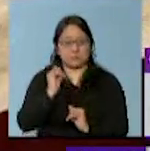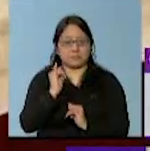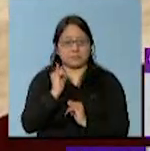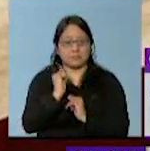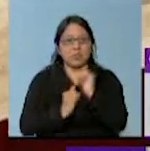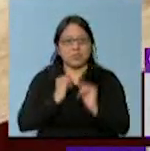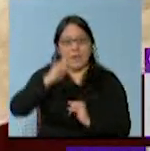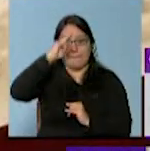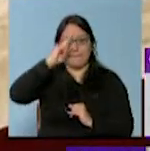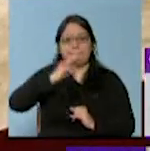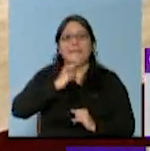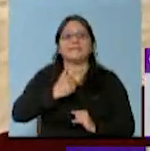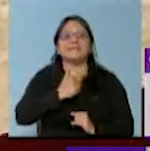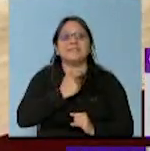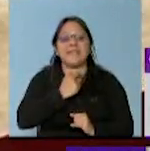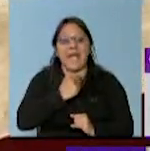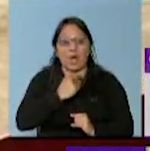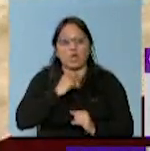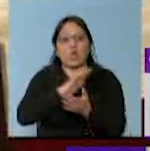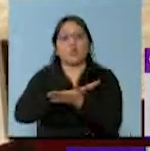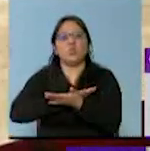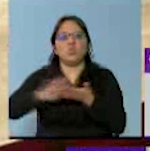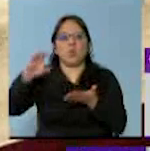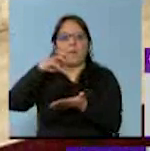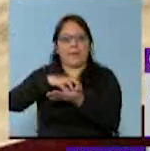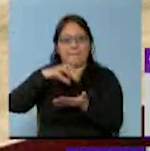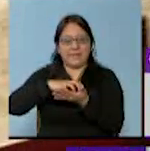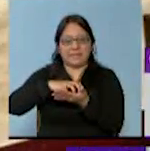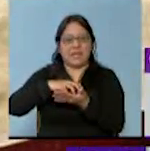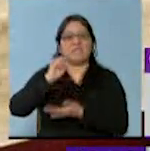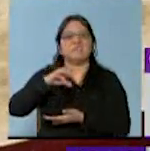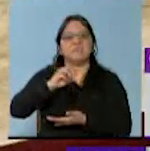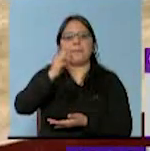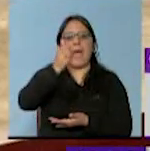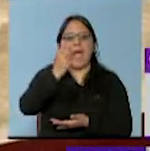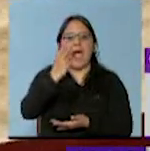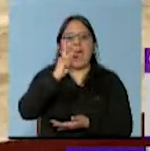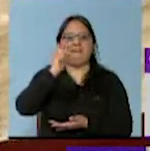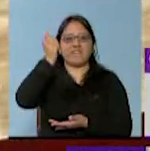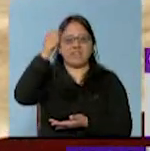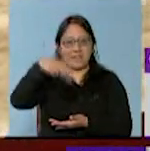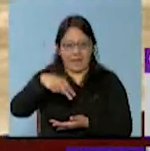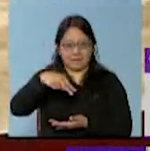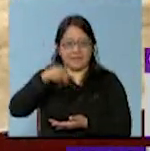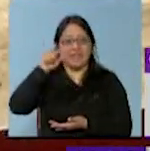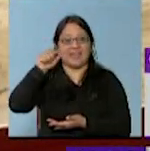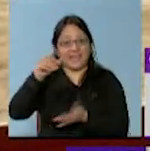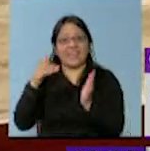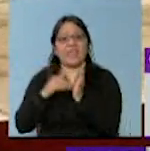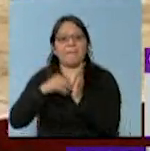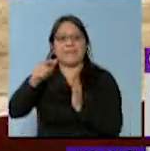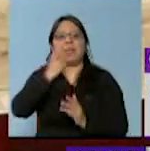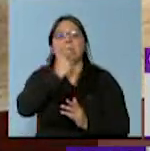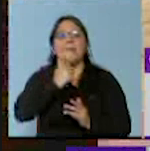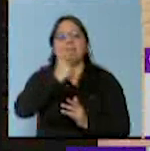en el mes de agosto una nueva empresa que ver ser aviar es una empresa de mendoza va a ser el tramo justamente de la ciudad